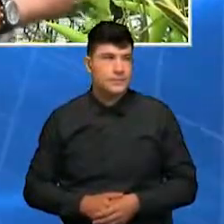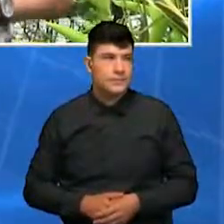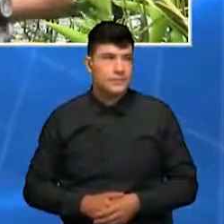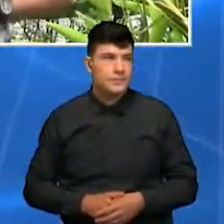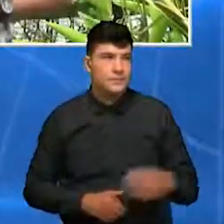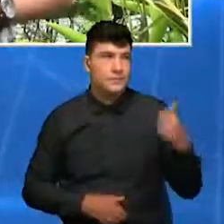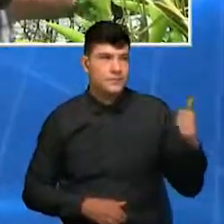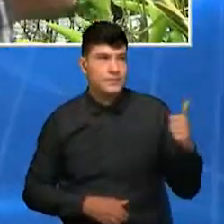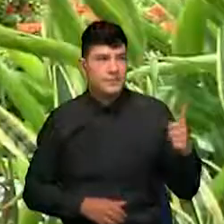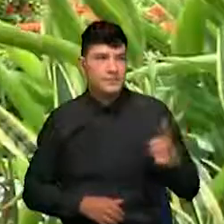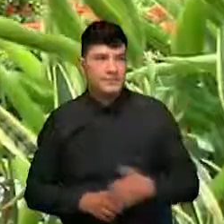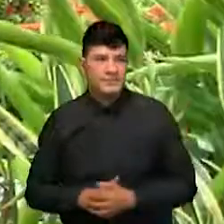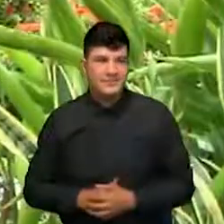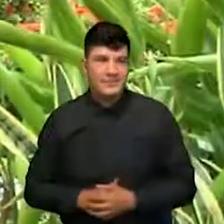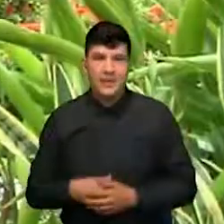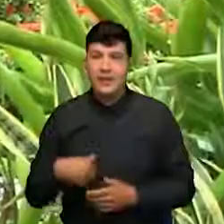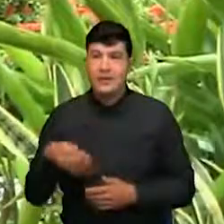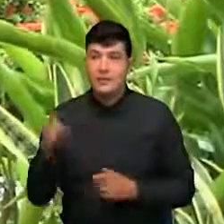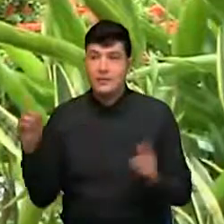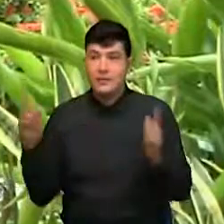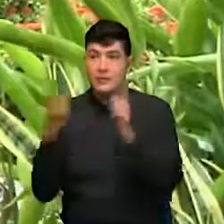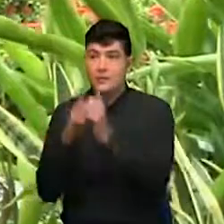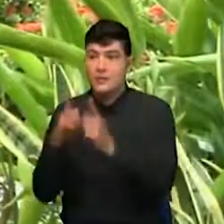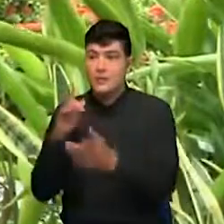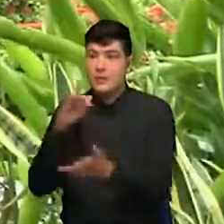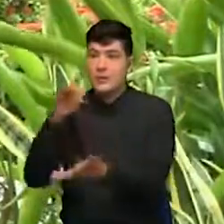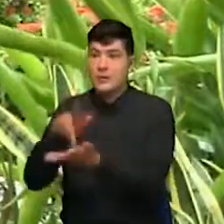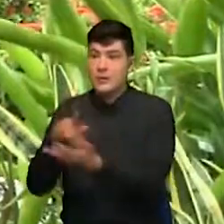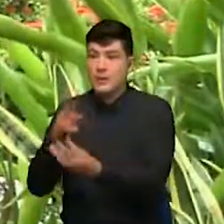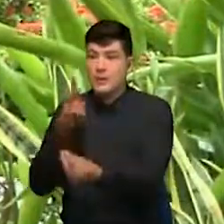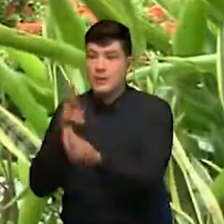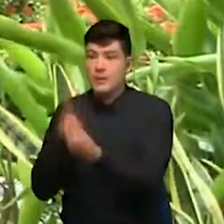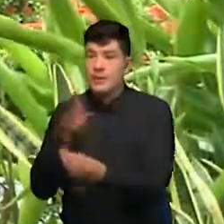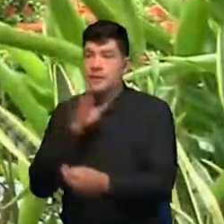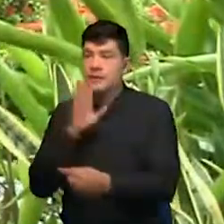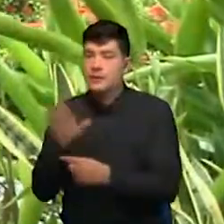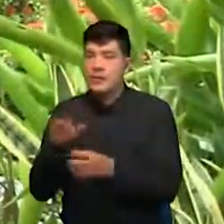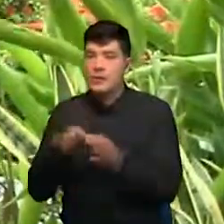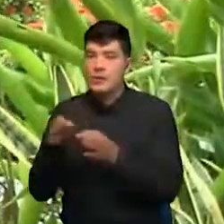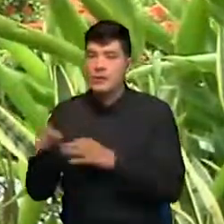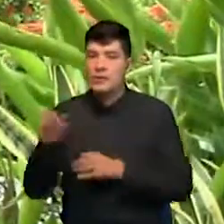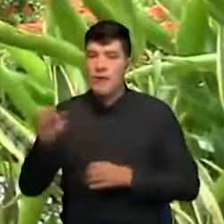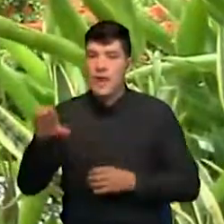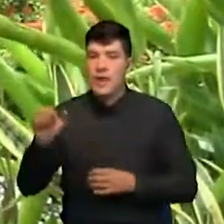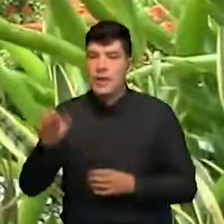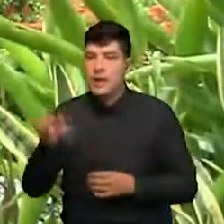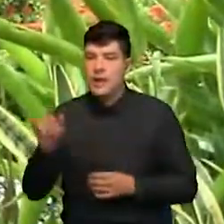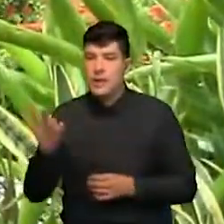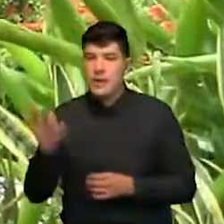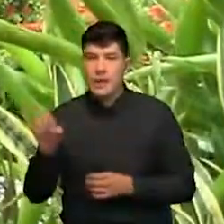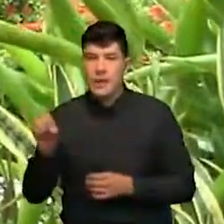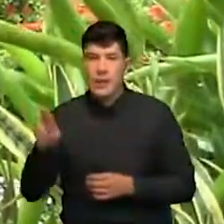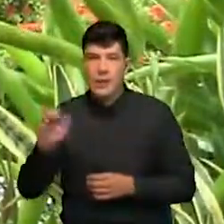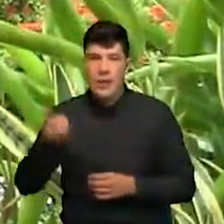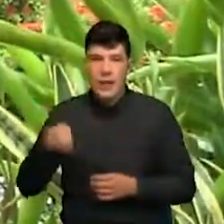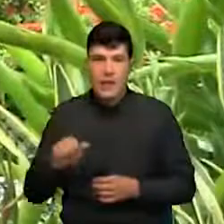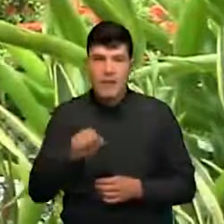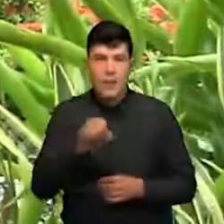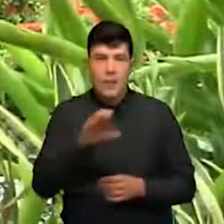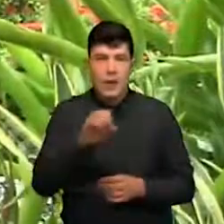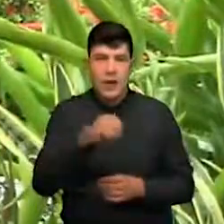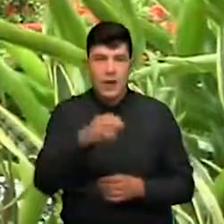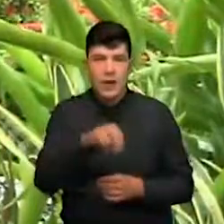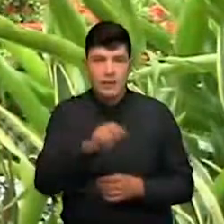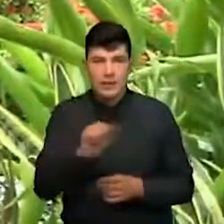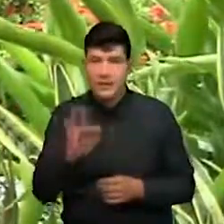Compañeros, ¿qué tal? Buenas tardes. Pues al encuentro asistieron víctimas de municipios como Acarí, Teorama, Convención, Ocaña, Tibú y además